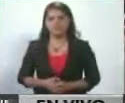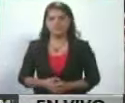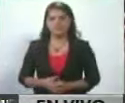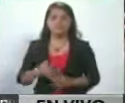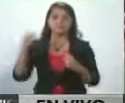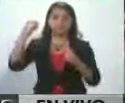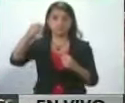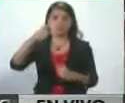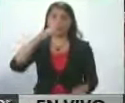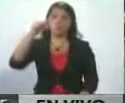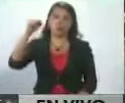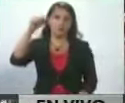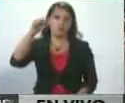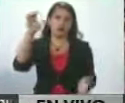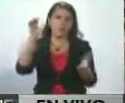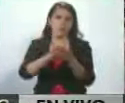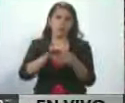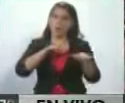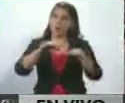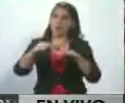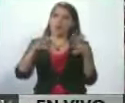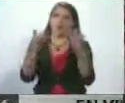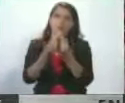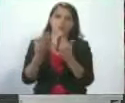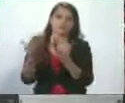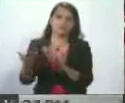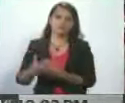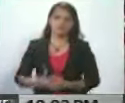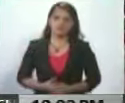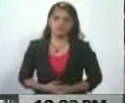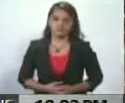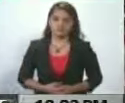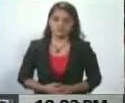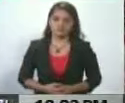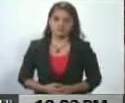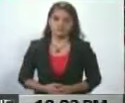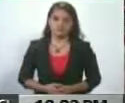Maduro, amigo, Tinaquillo está contigo.